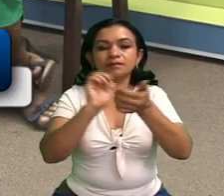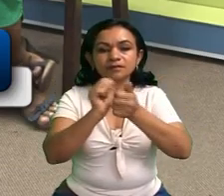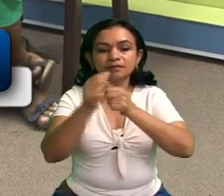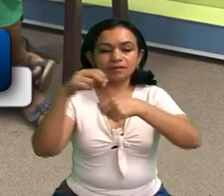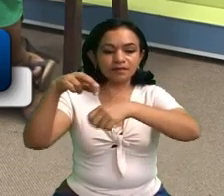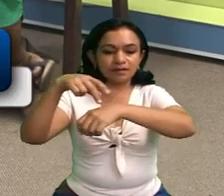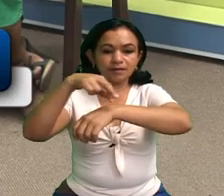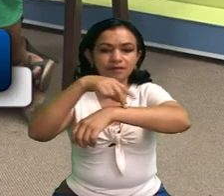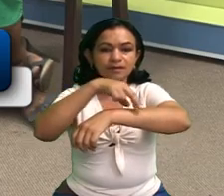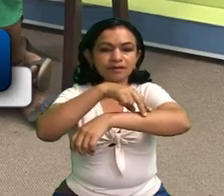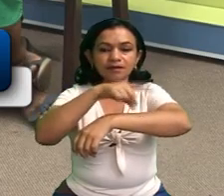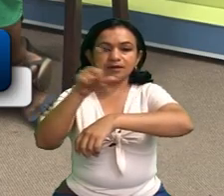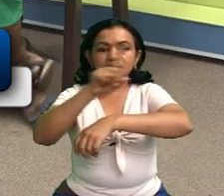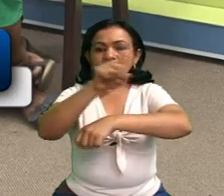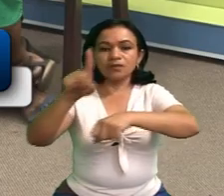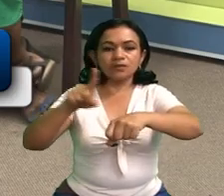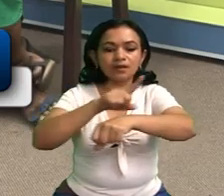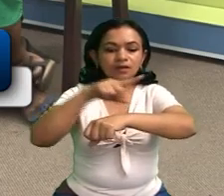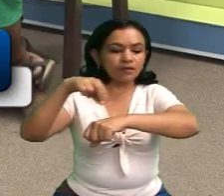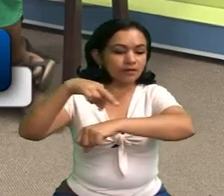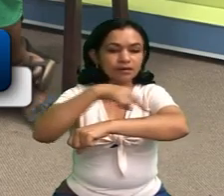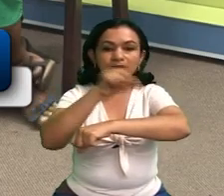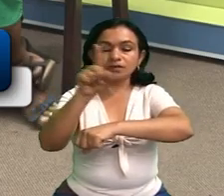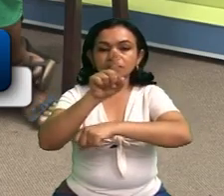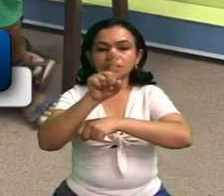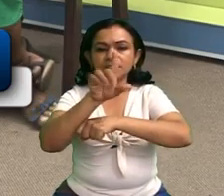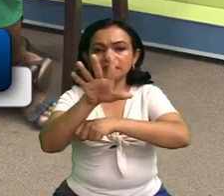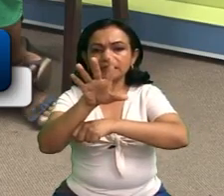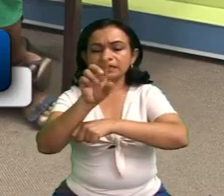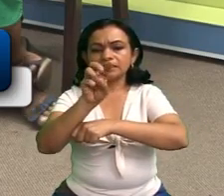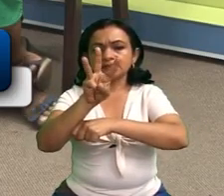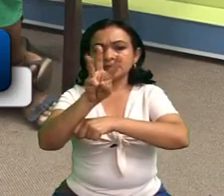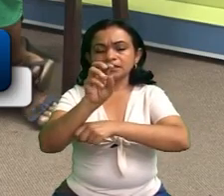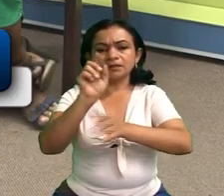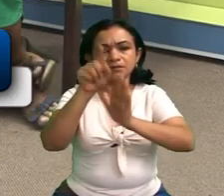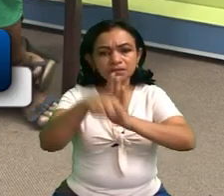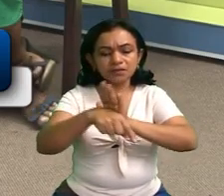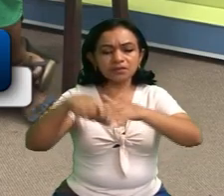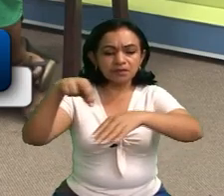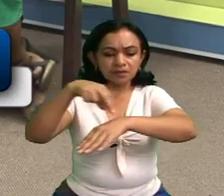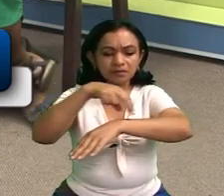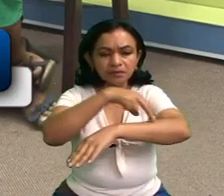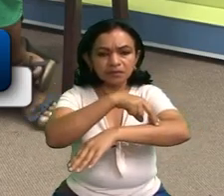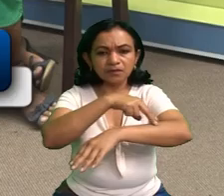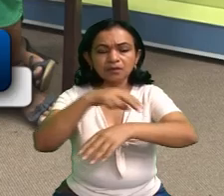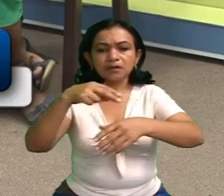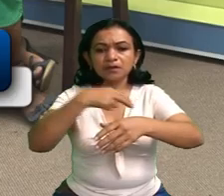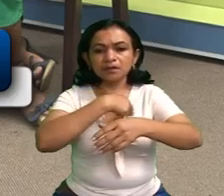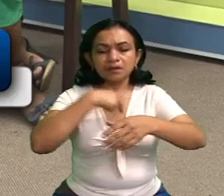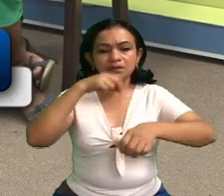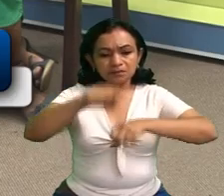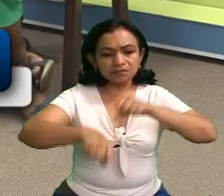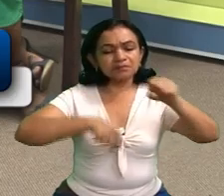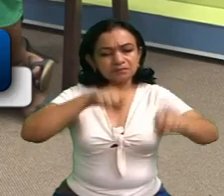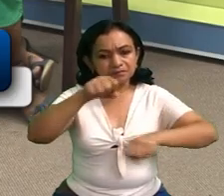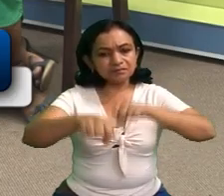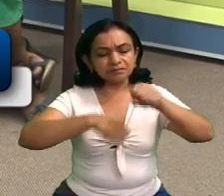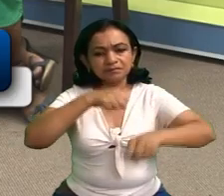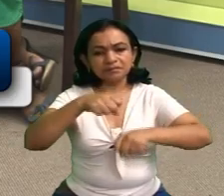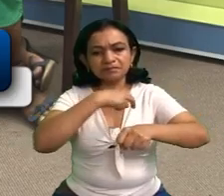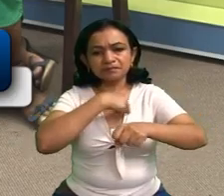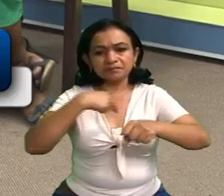no necesariamente de una hora, de 15 a 30 minutos que la persona camine, haga bicicleta o haga un